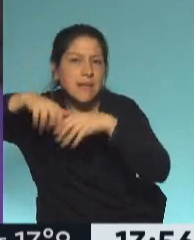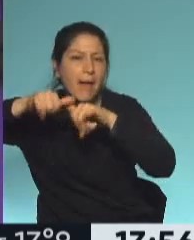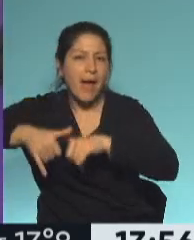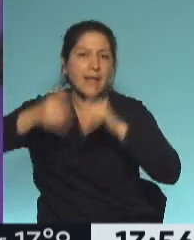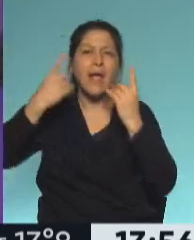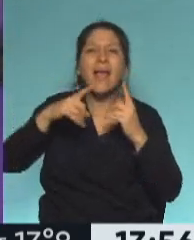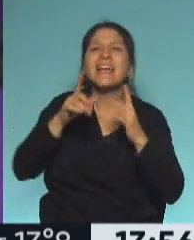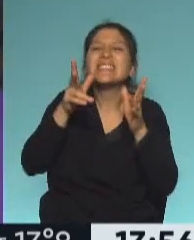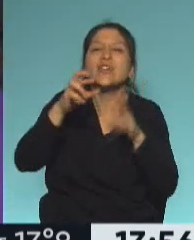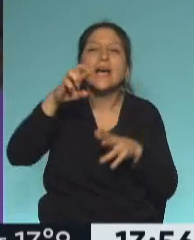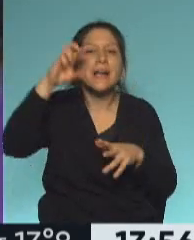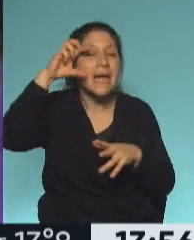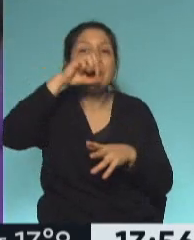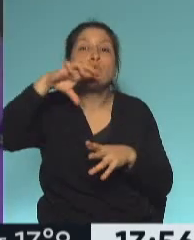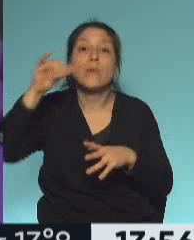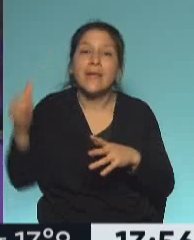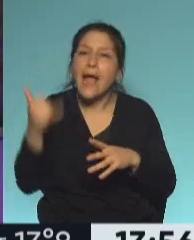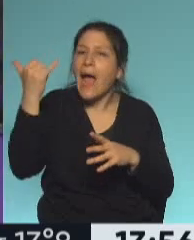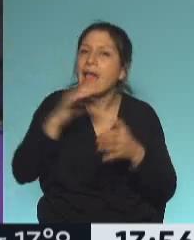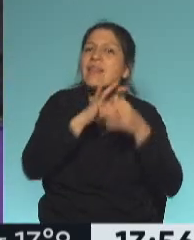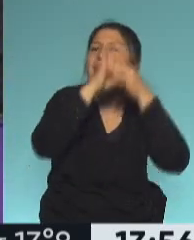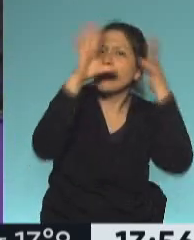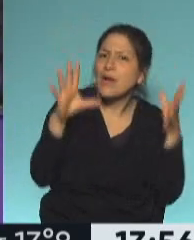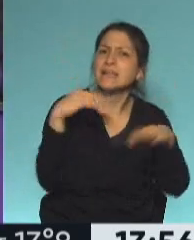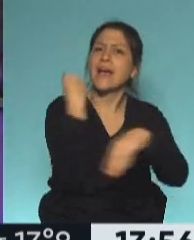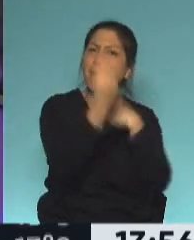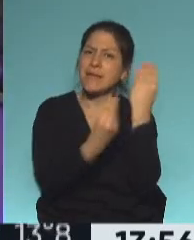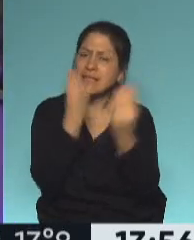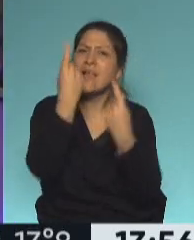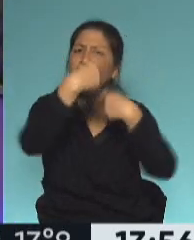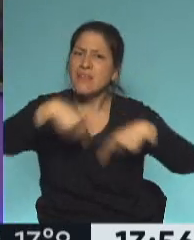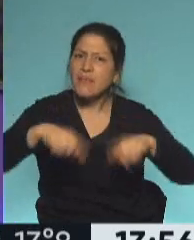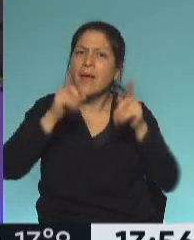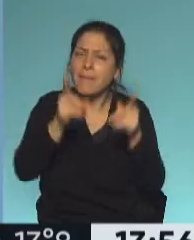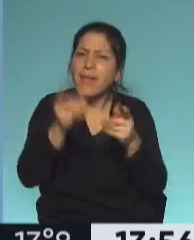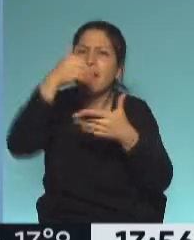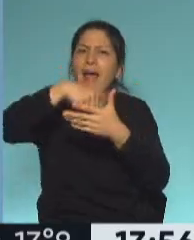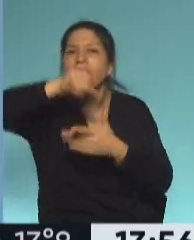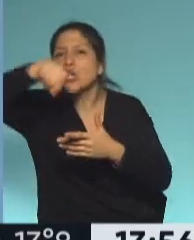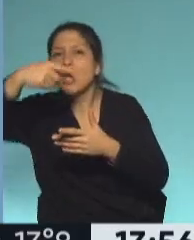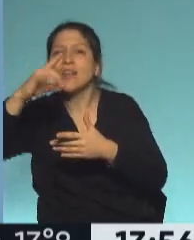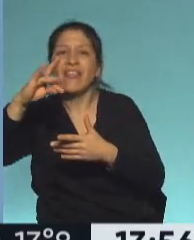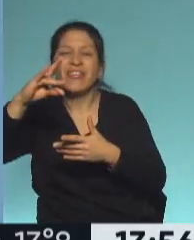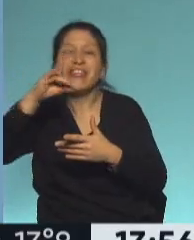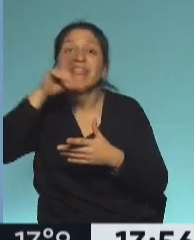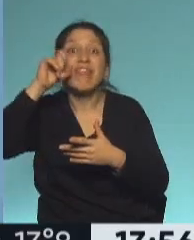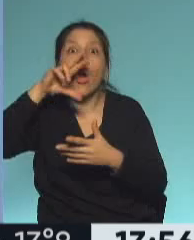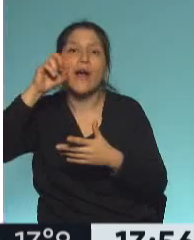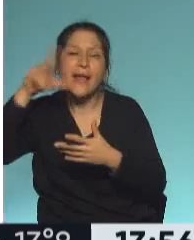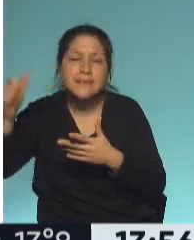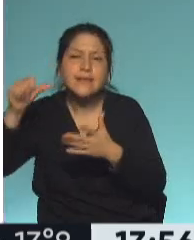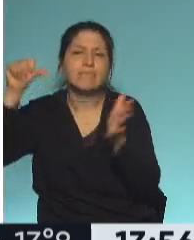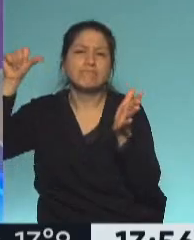ser república islámica tiene elementos de la democracia representativa y también elementos de la teocracia islámica moderna, y